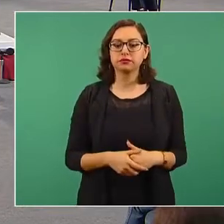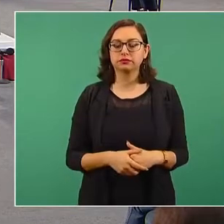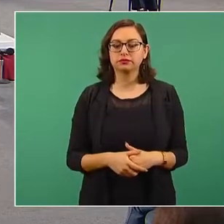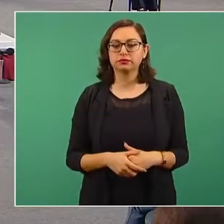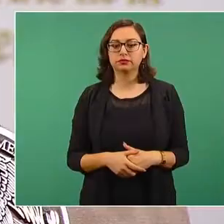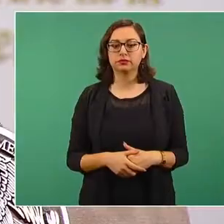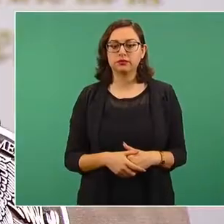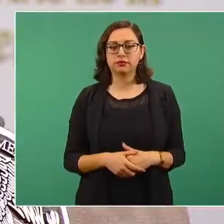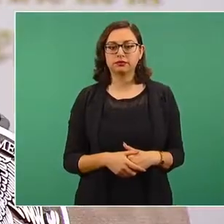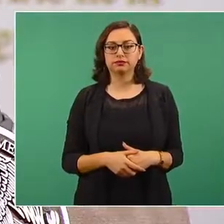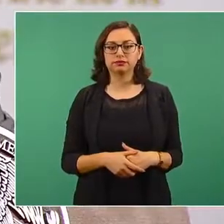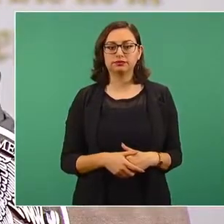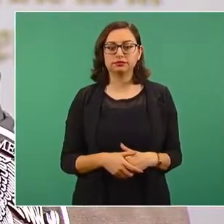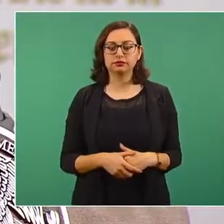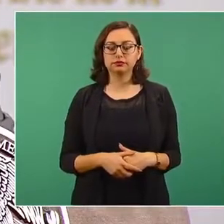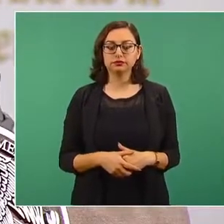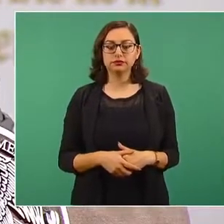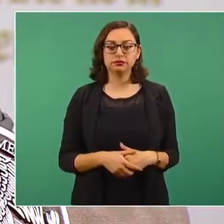pero pues